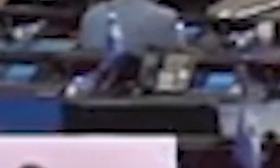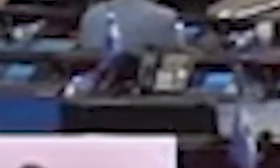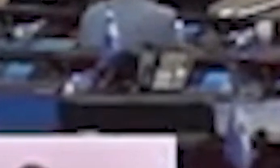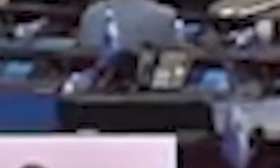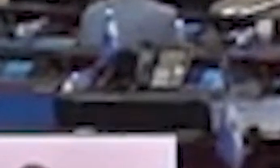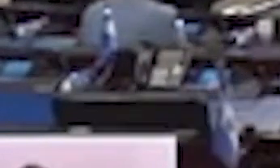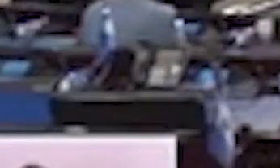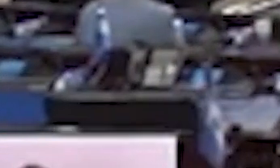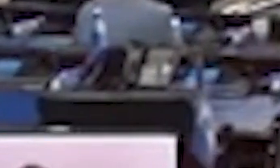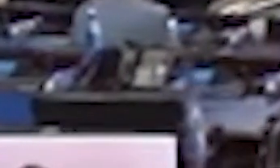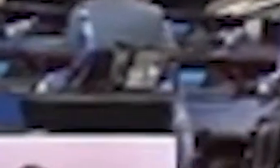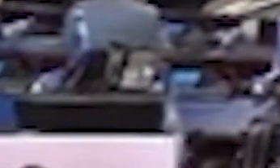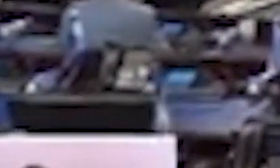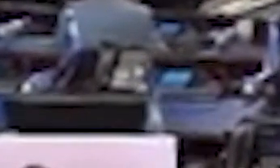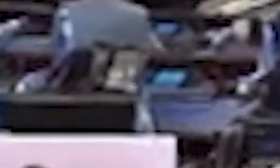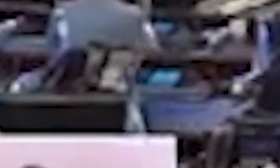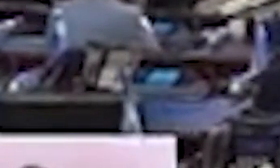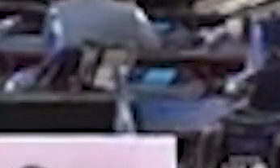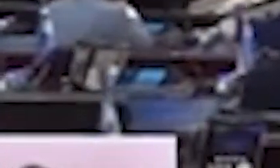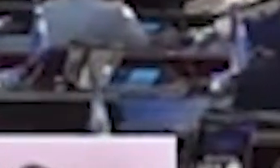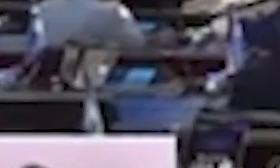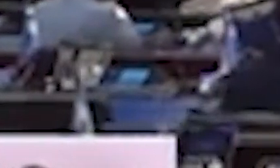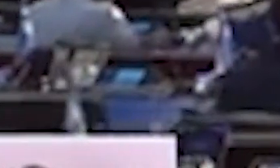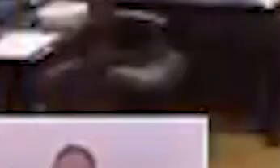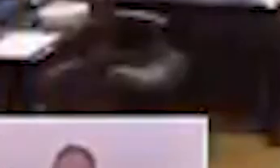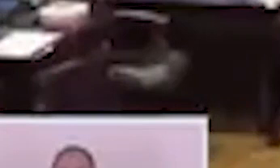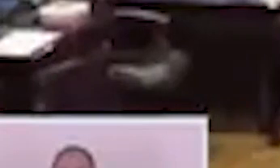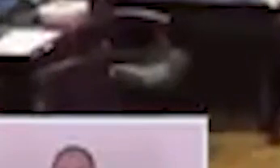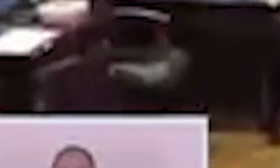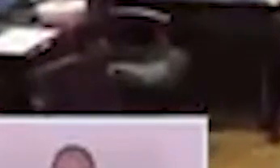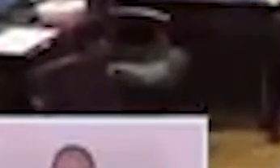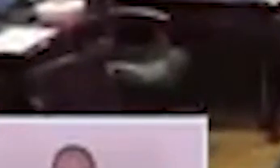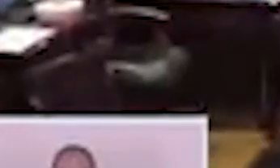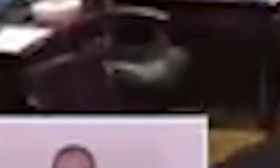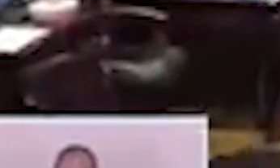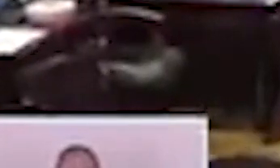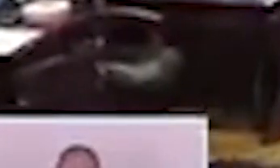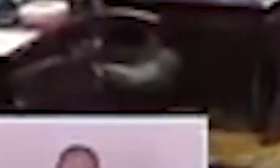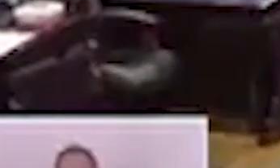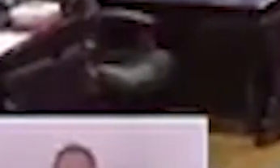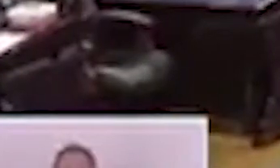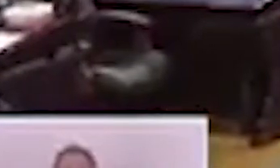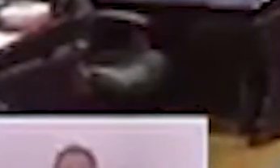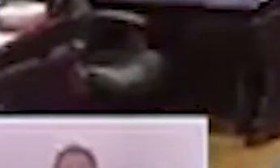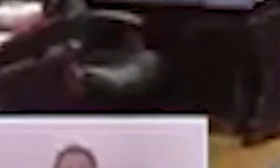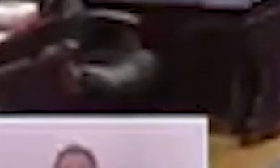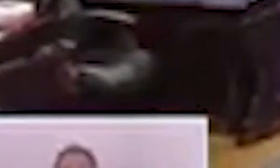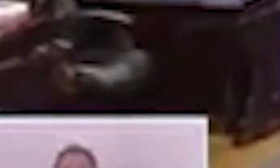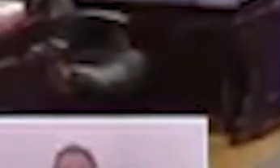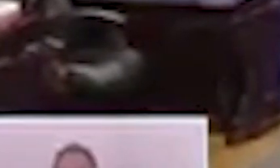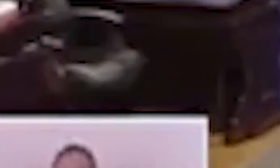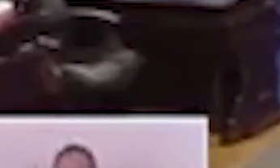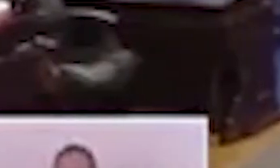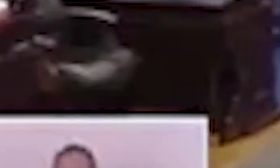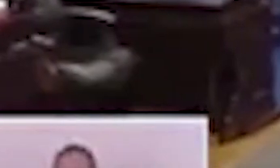Chalatenango tendrá dos la libertad tendrá siete San Salvador quedará con 16 Cuscatlán con dos cabañas con dos la